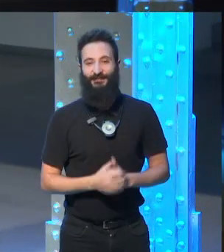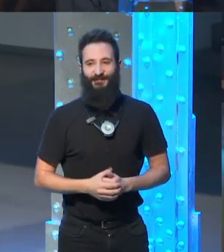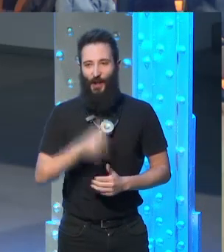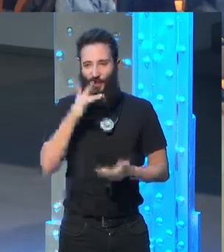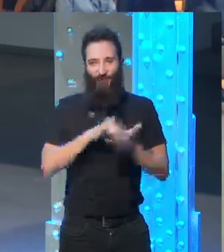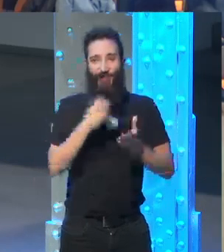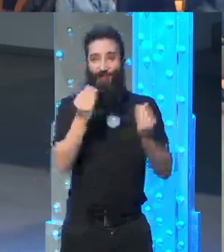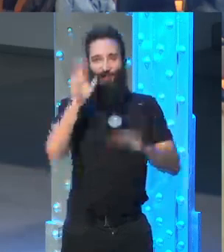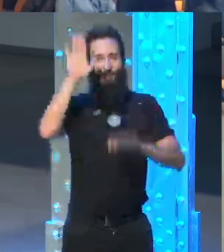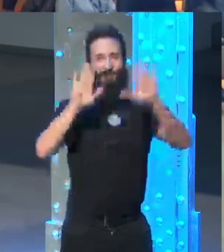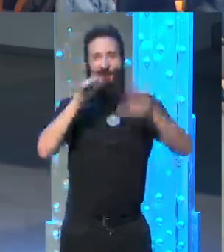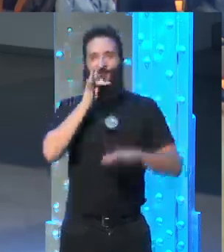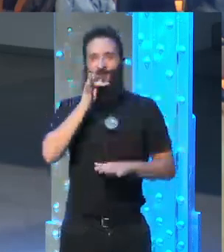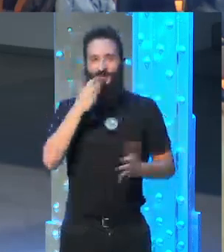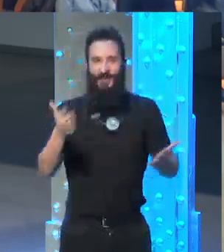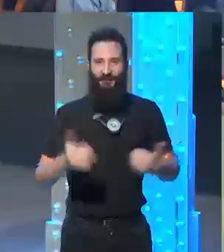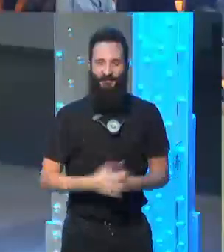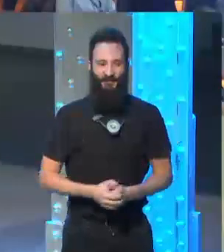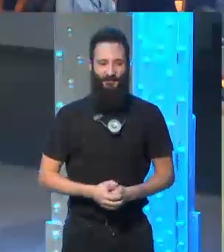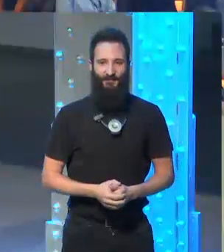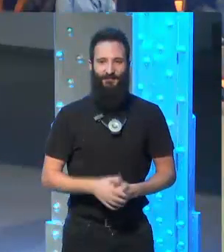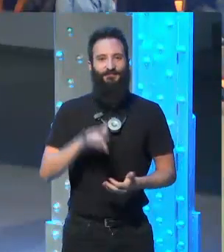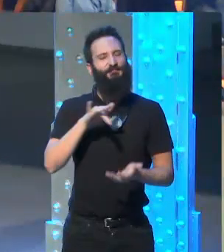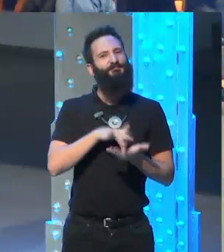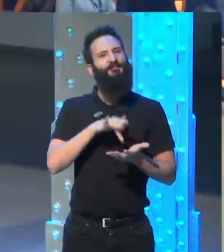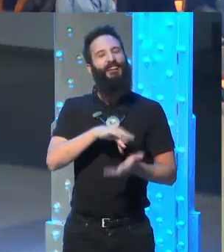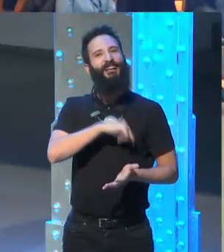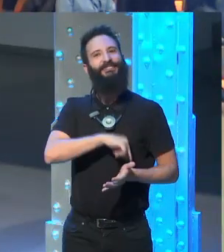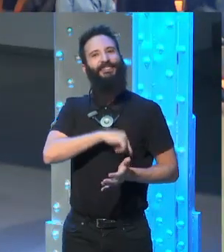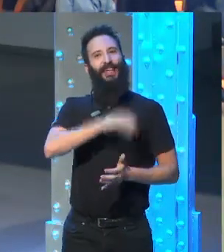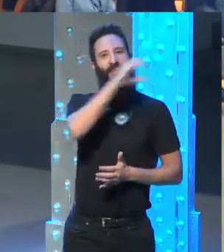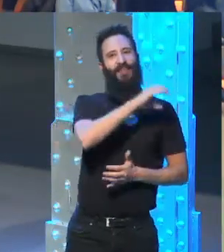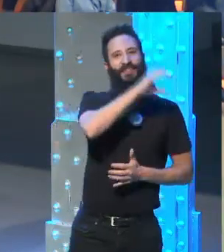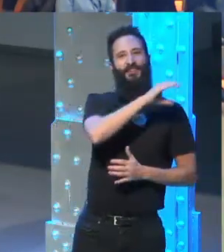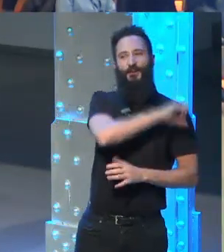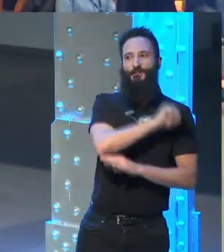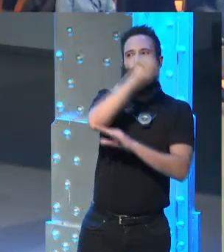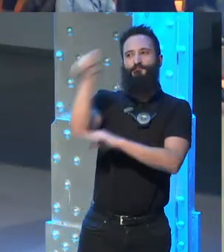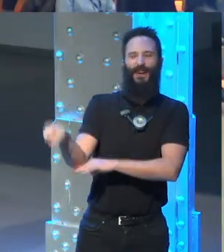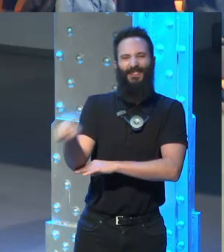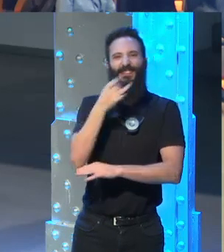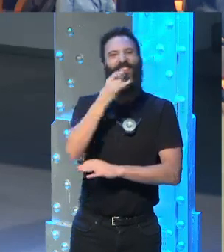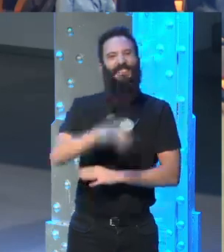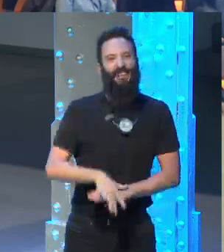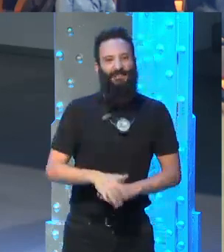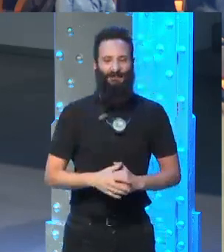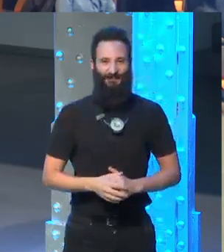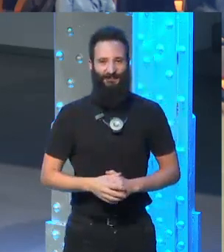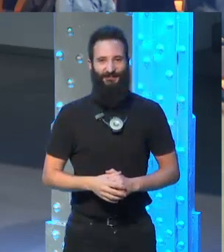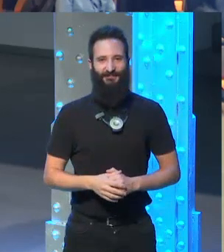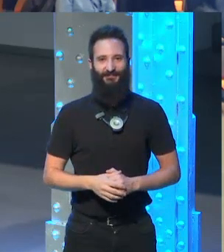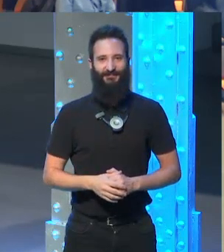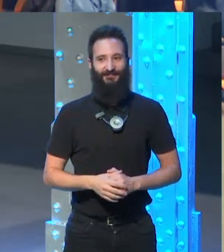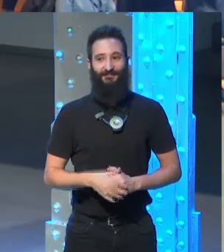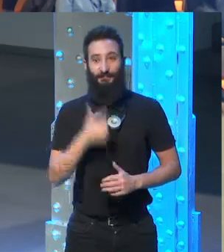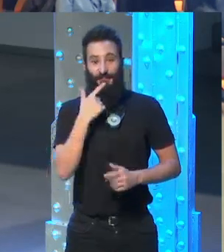muchos que no habéis levantado la mano. ¿Y quién se siente más científico que artista?